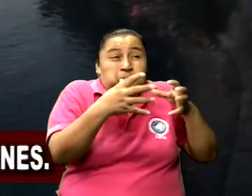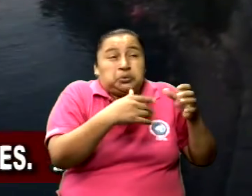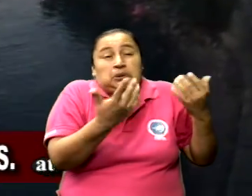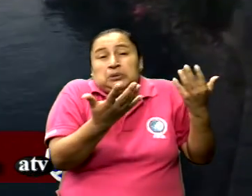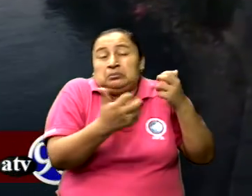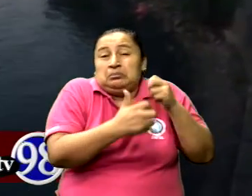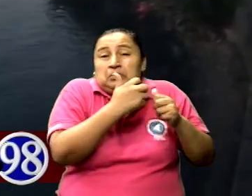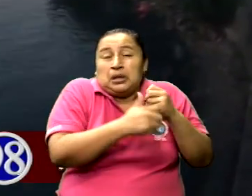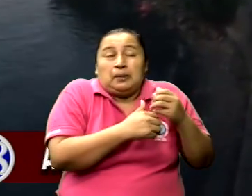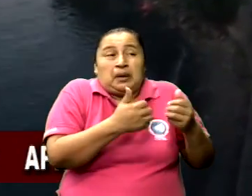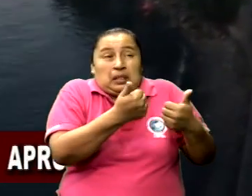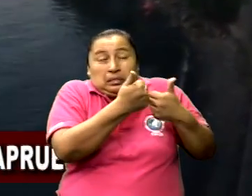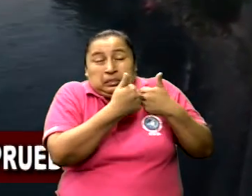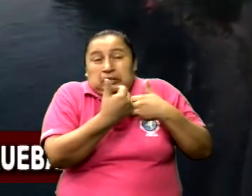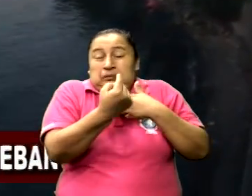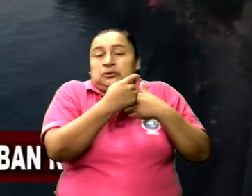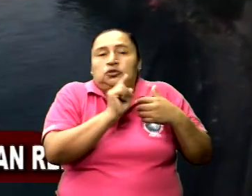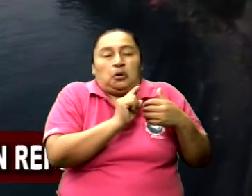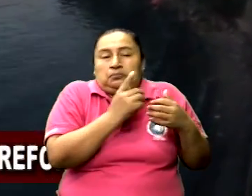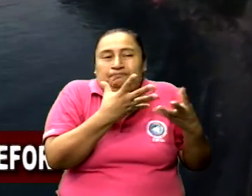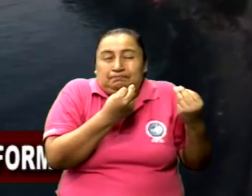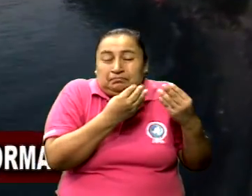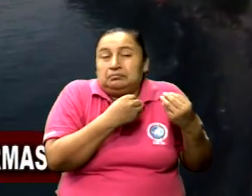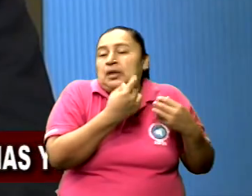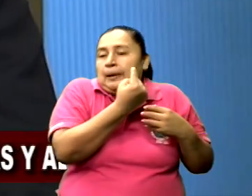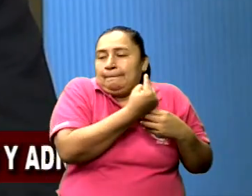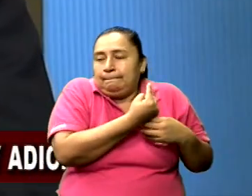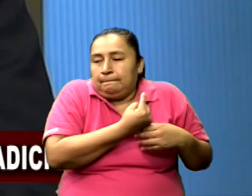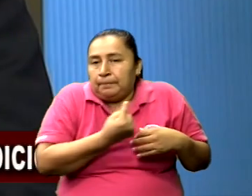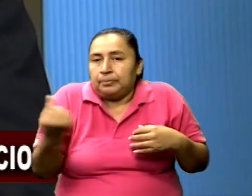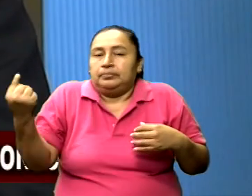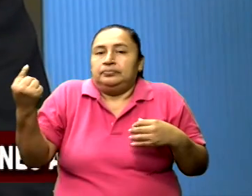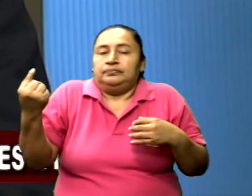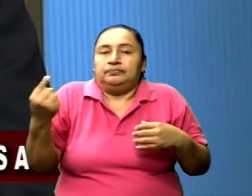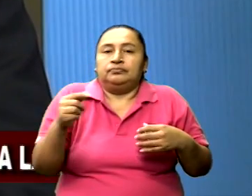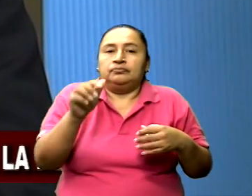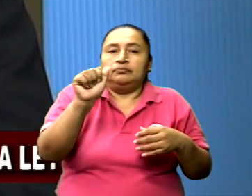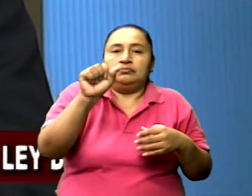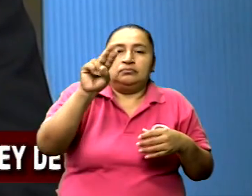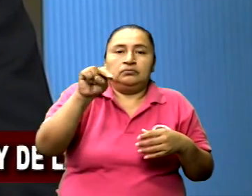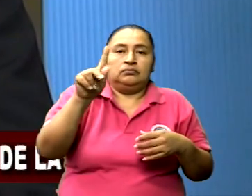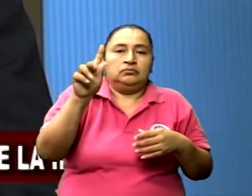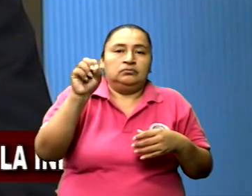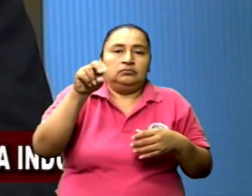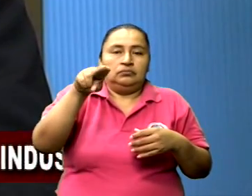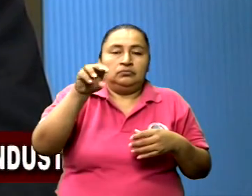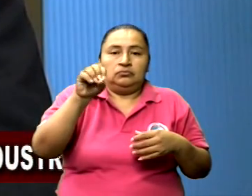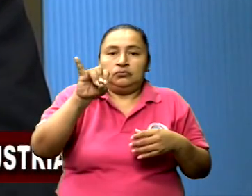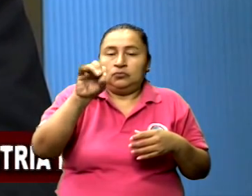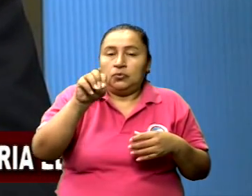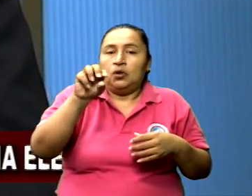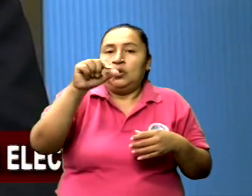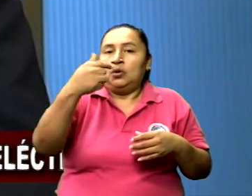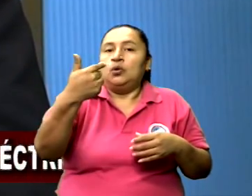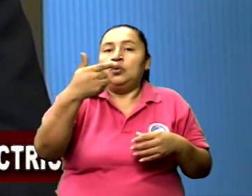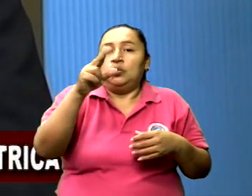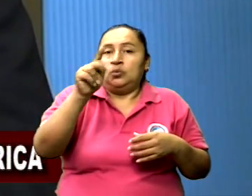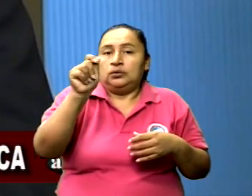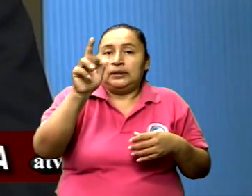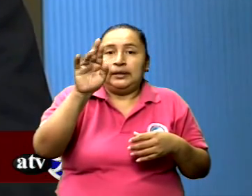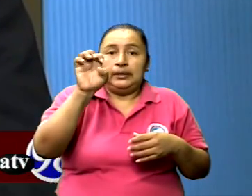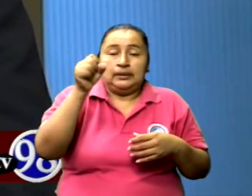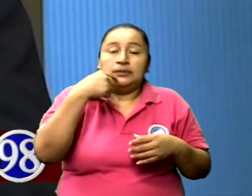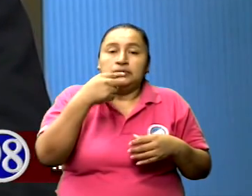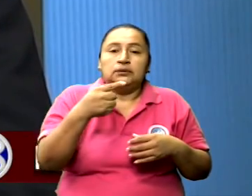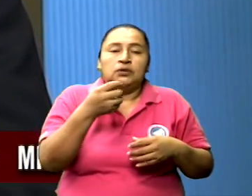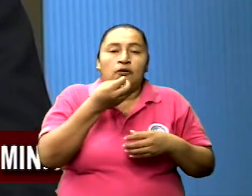guerra, la persecución o el terror. Antonio Guterres, secretario general de Naciones Unidas, a